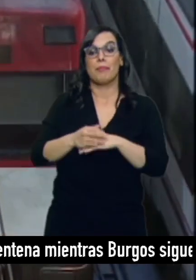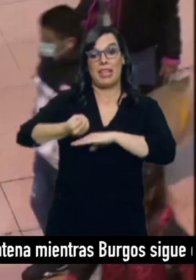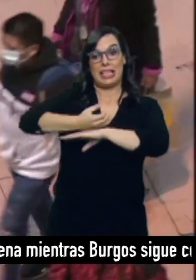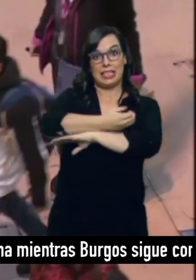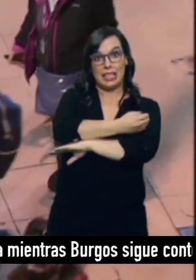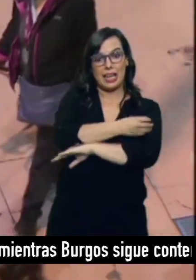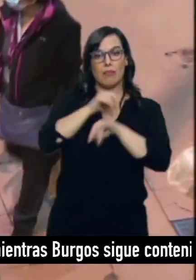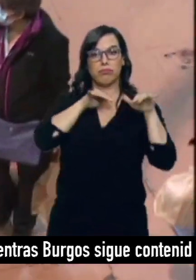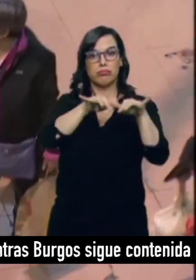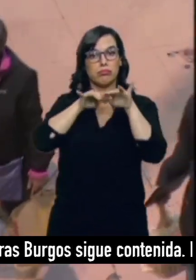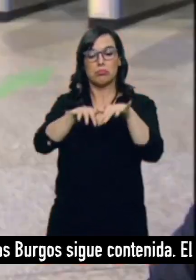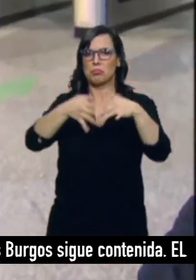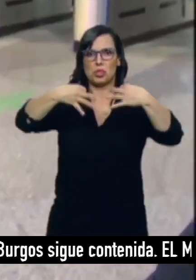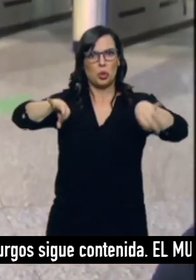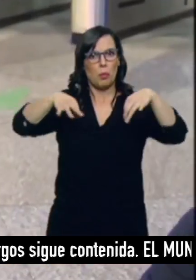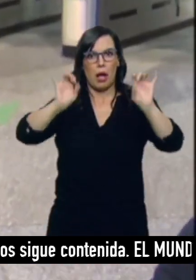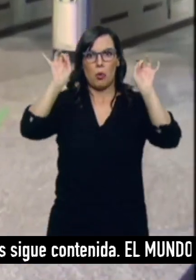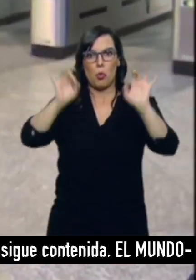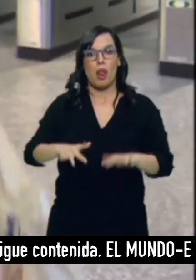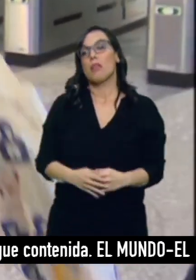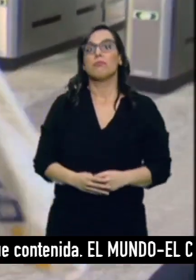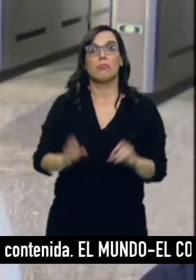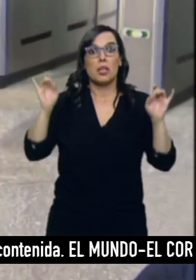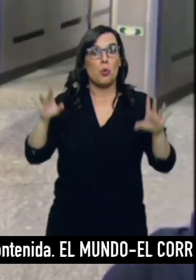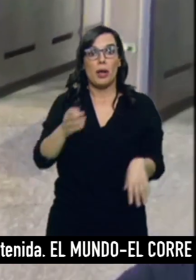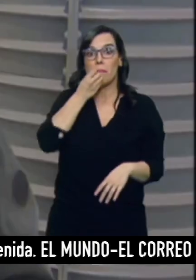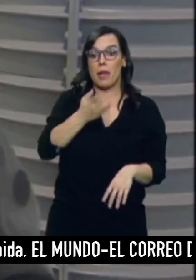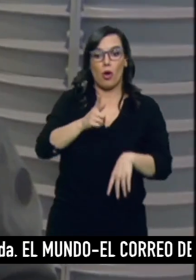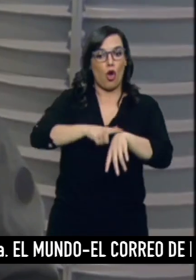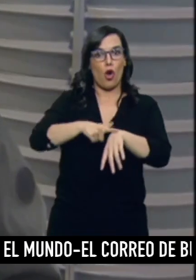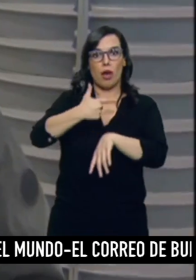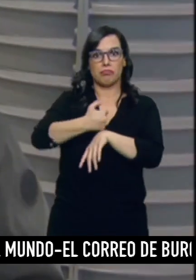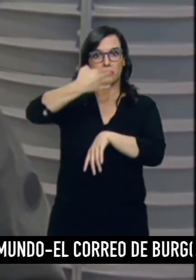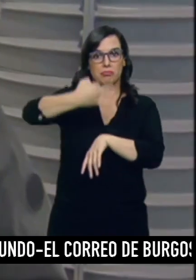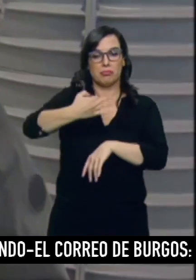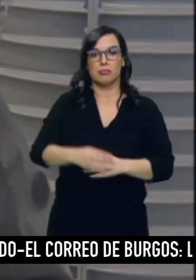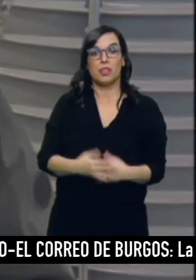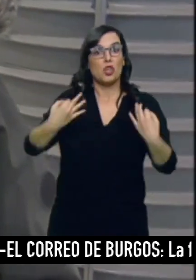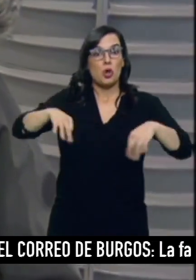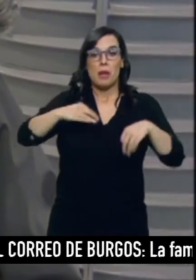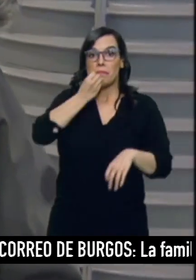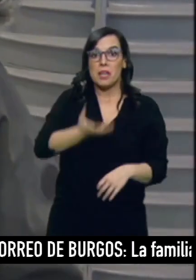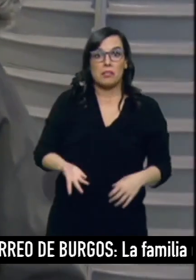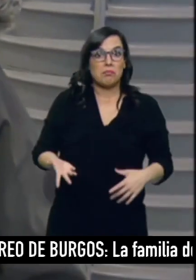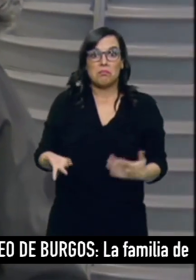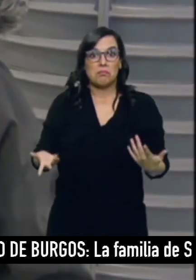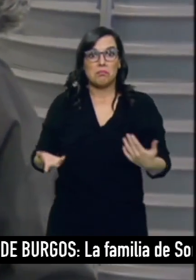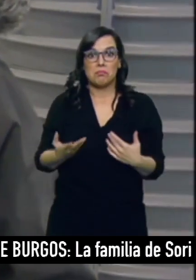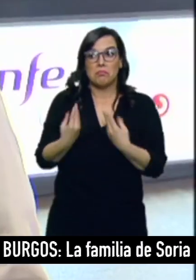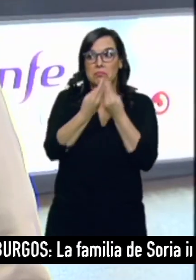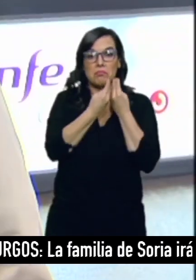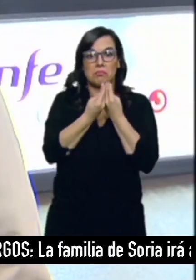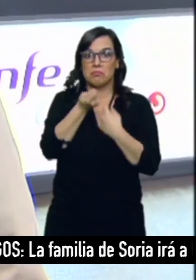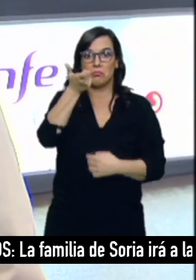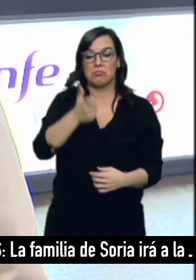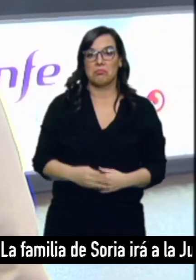trenes también como un día normal. No, todo igual, todo bien, llegó a mi hora. Bien, normal, sin mucha aglomeración.